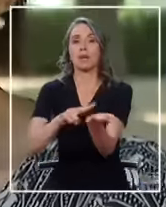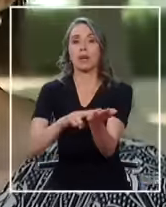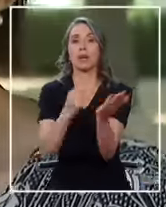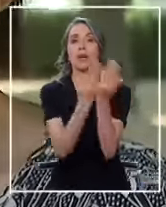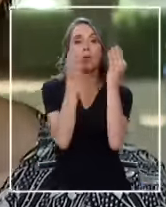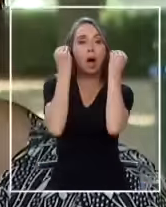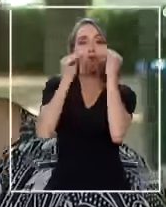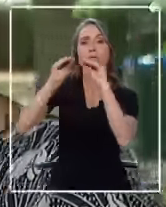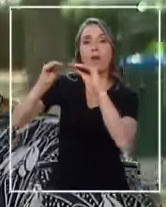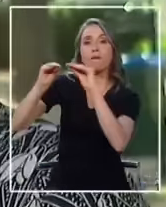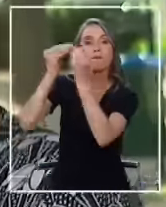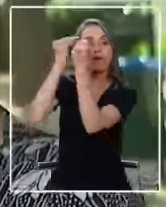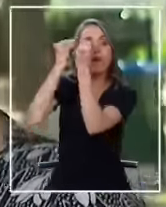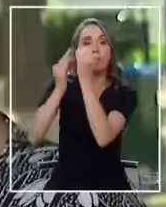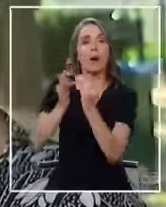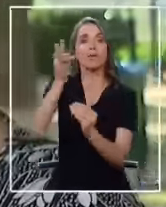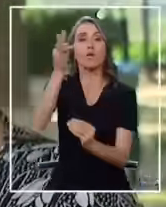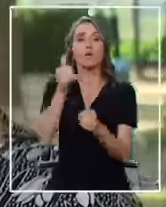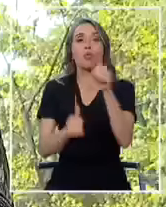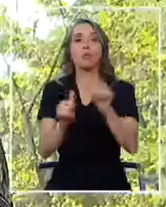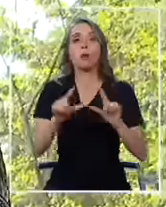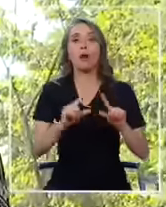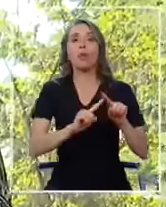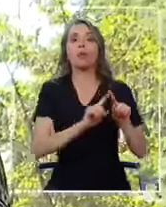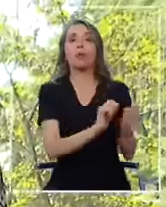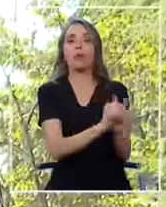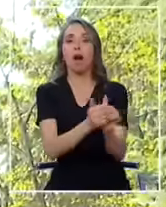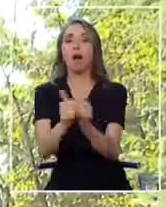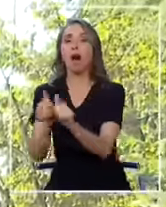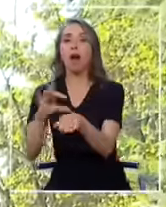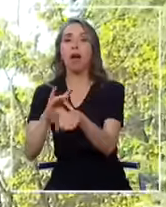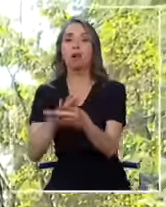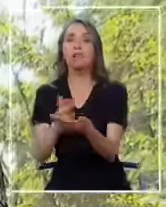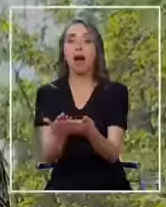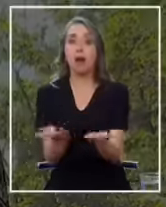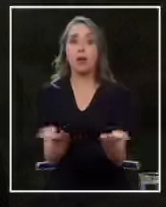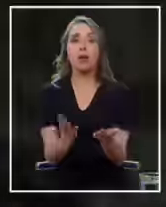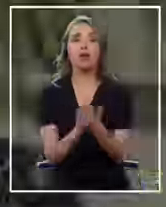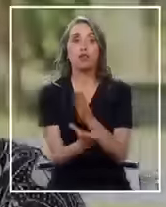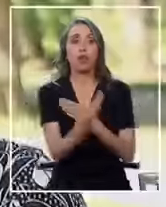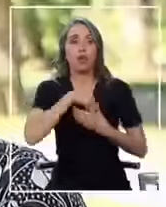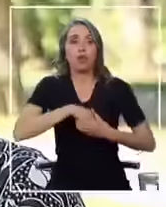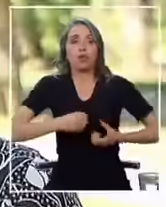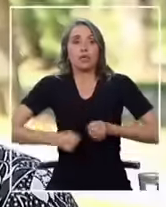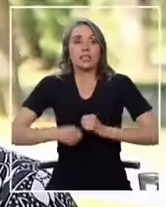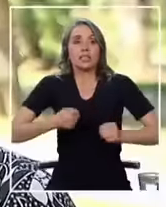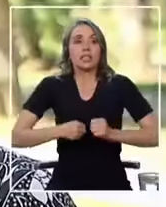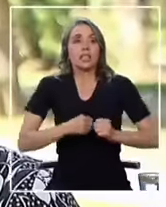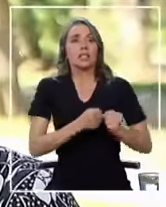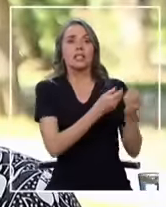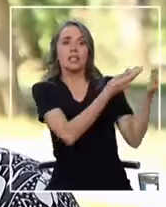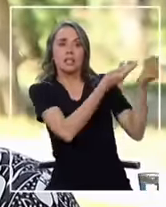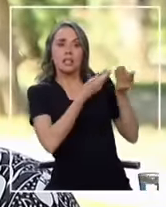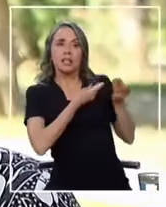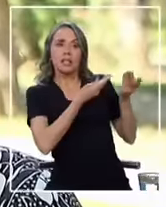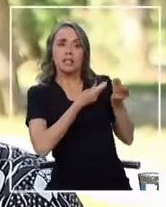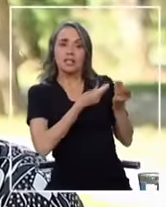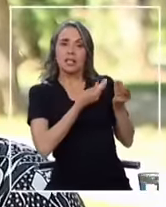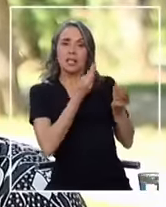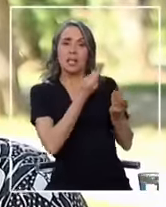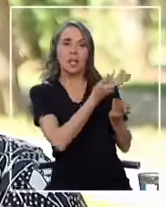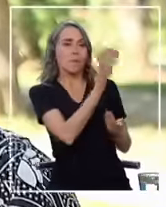la formación de futuros profesionales de la salud. Todo esto genera un estrés en la persona que está recibiendo un feedback de esa